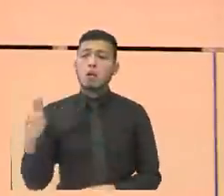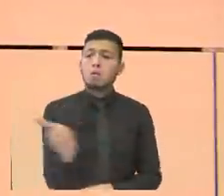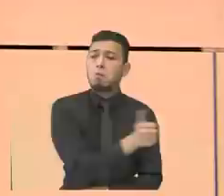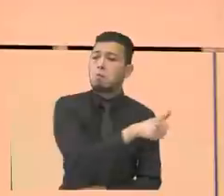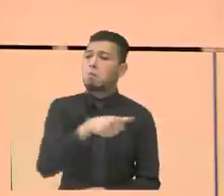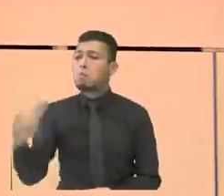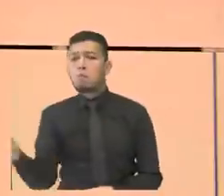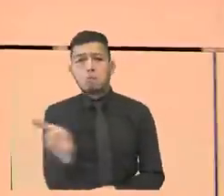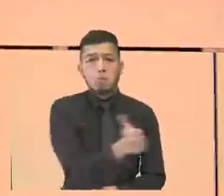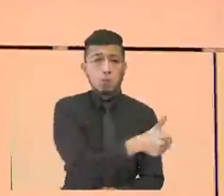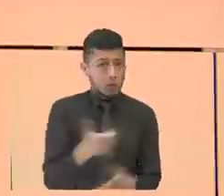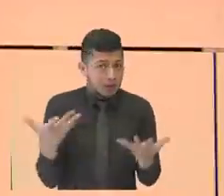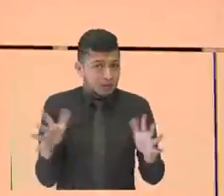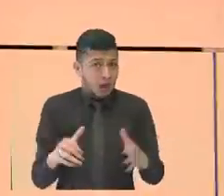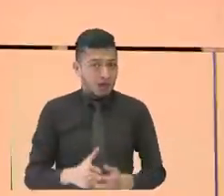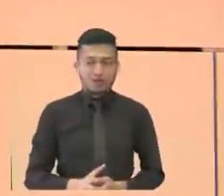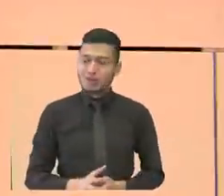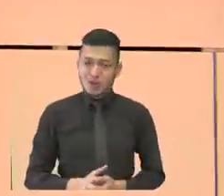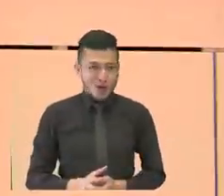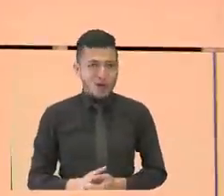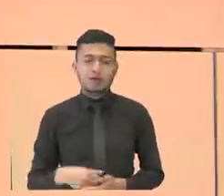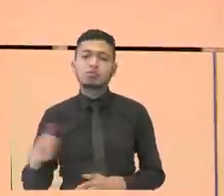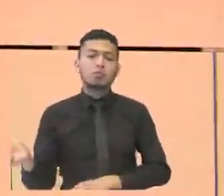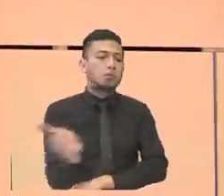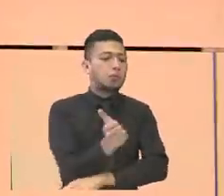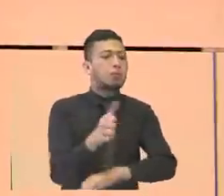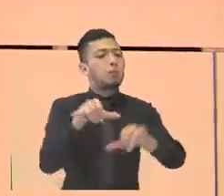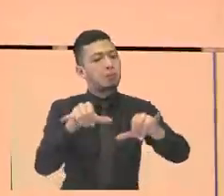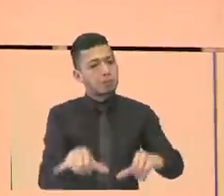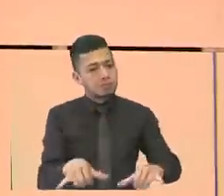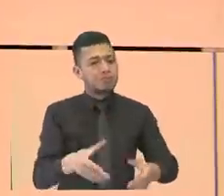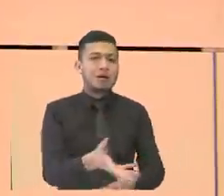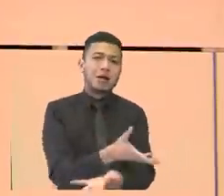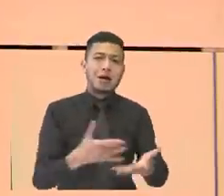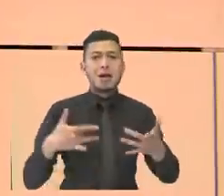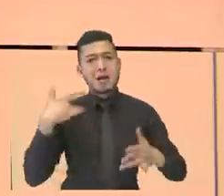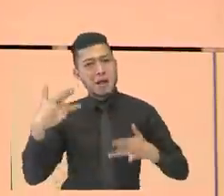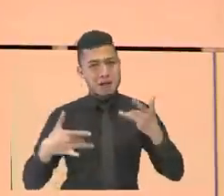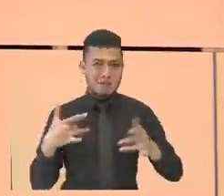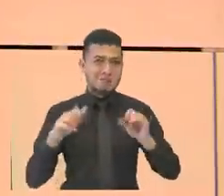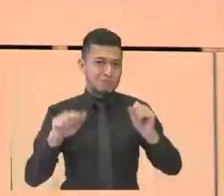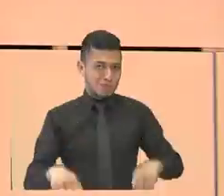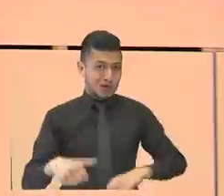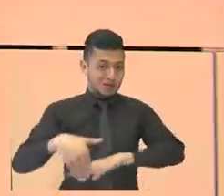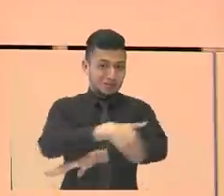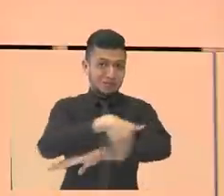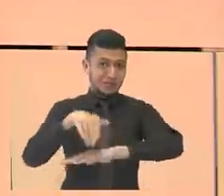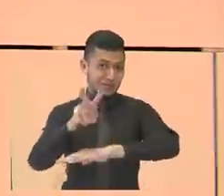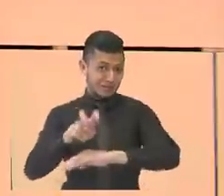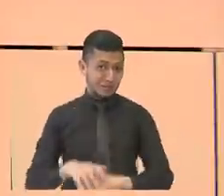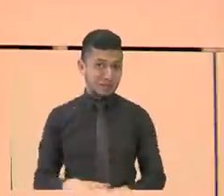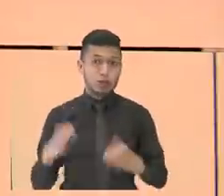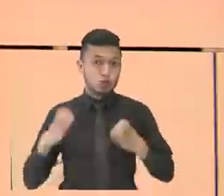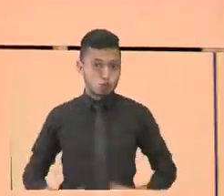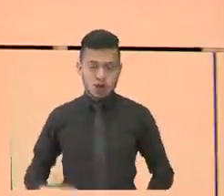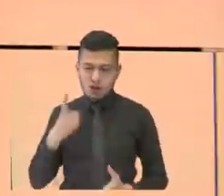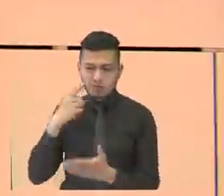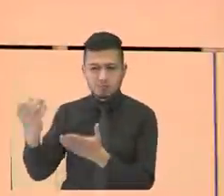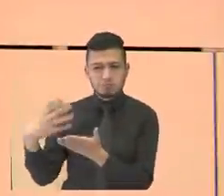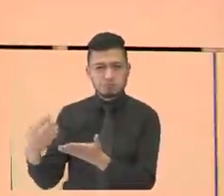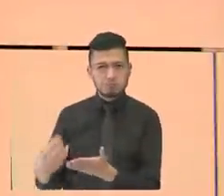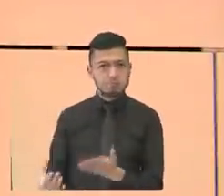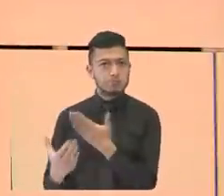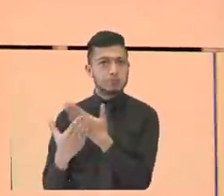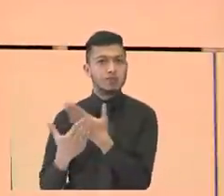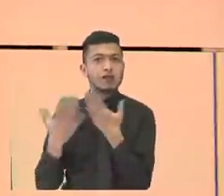sino un sitio para estar y disfrutar. Básicamente lo que nos indicaron es que tuviéramos cuidado y